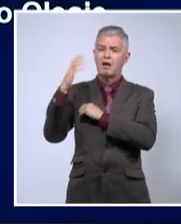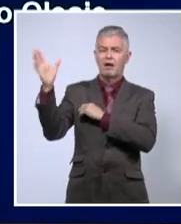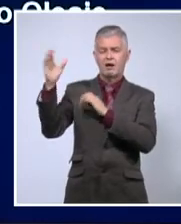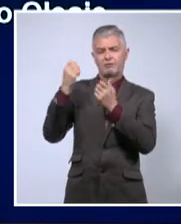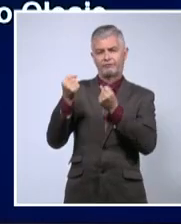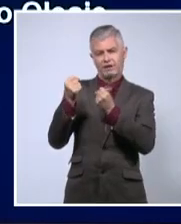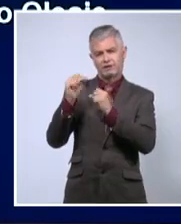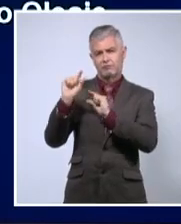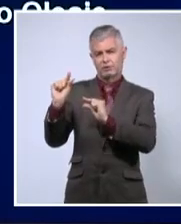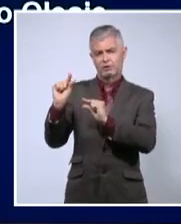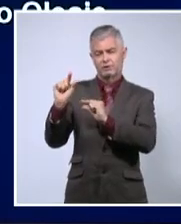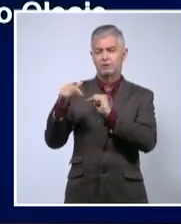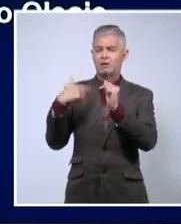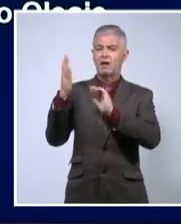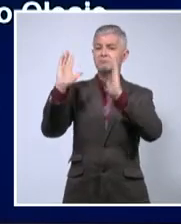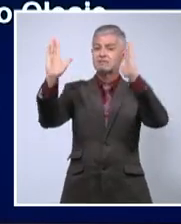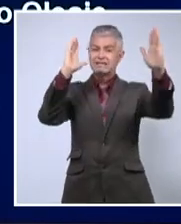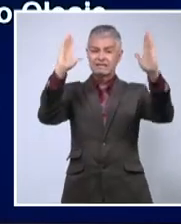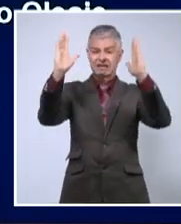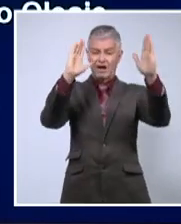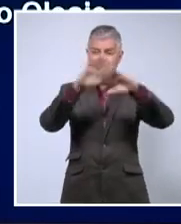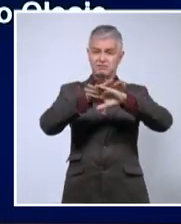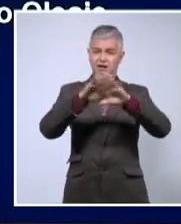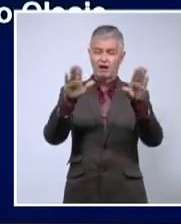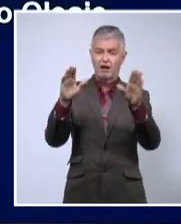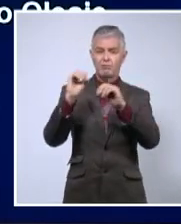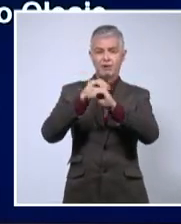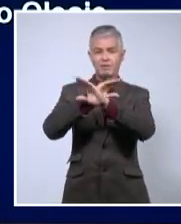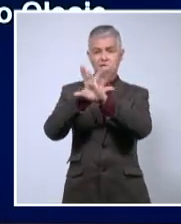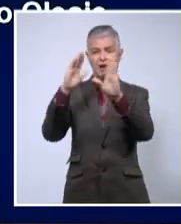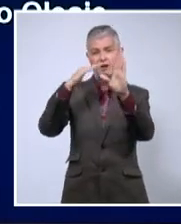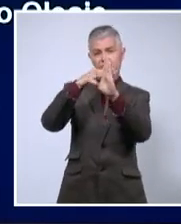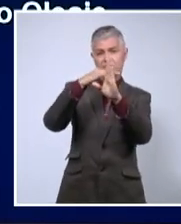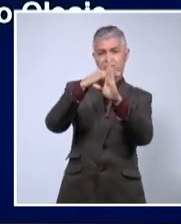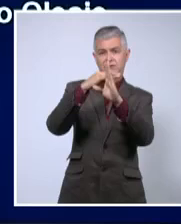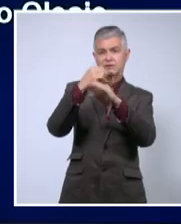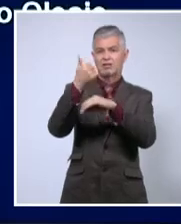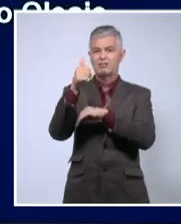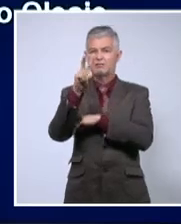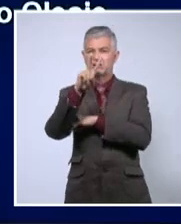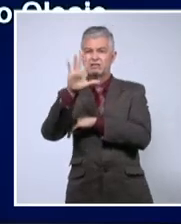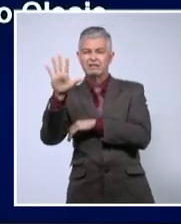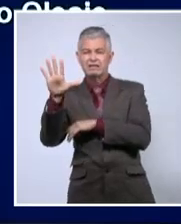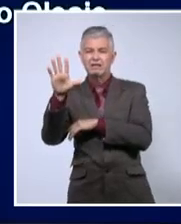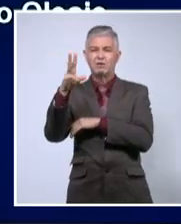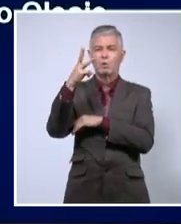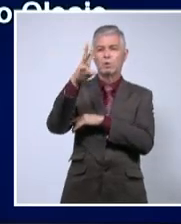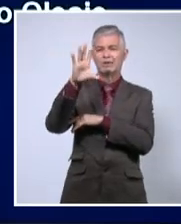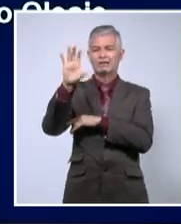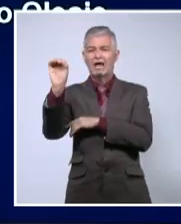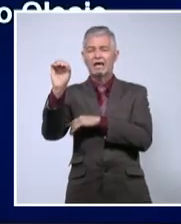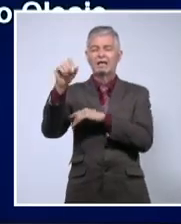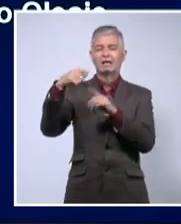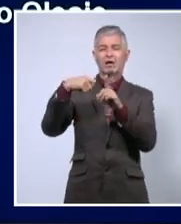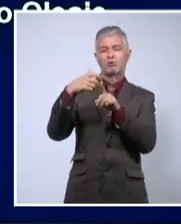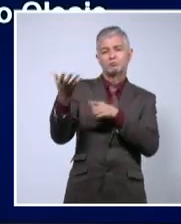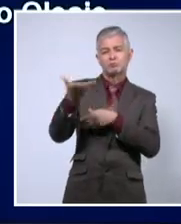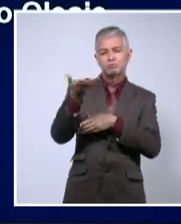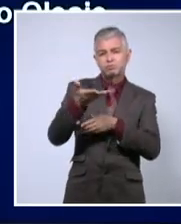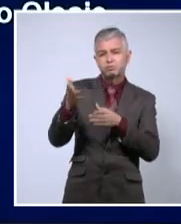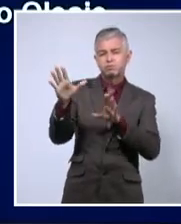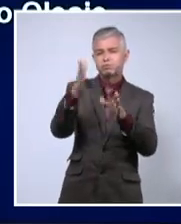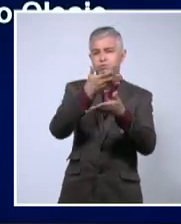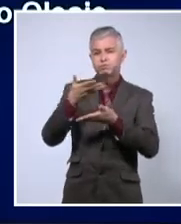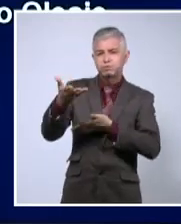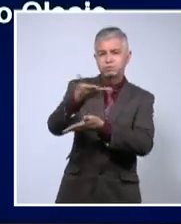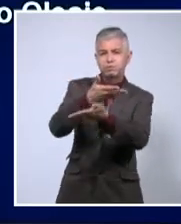mañana a la región central, con velocidades entre 10-25 kilómetros por hora, que llegarán a 30 kilómetros por hora en zonas de